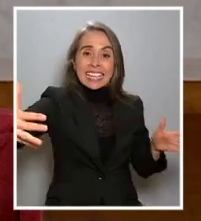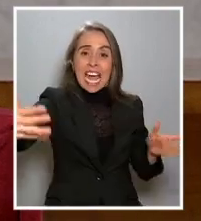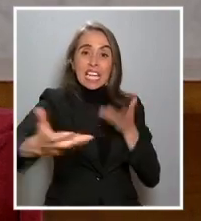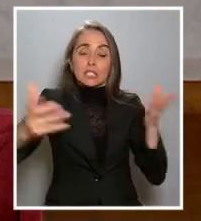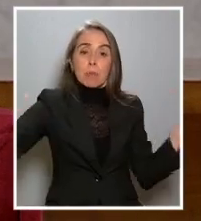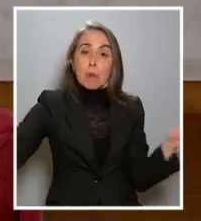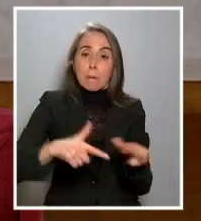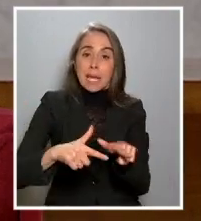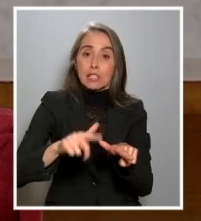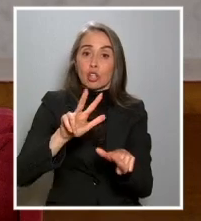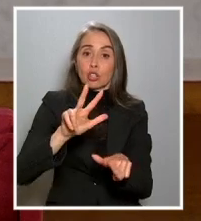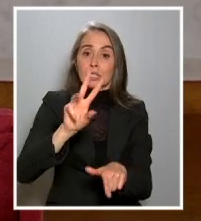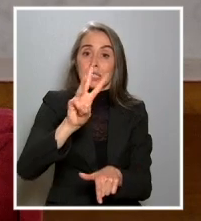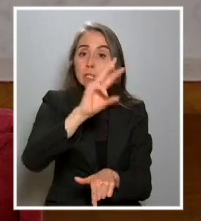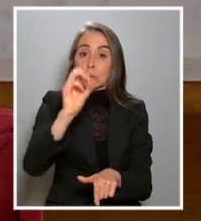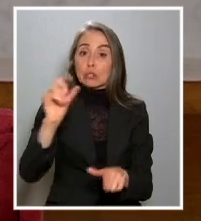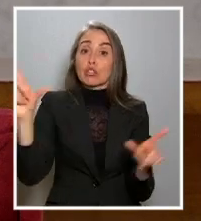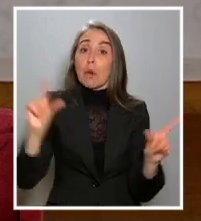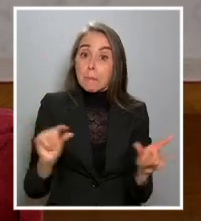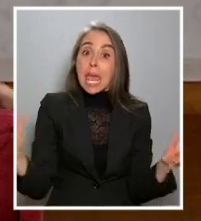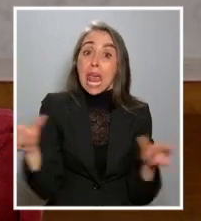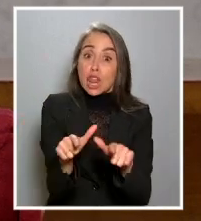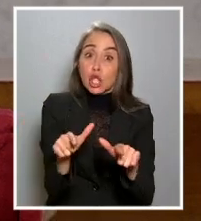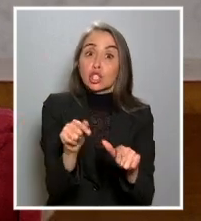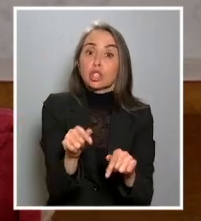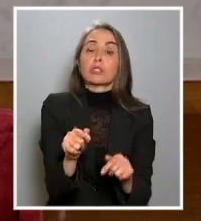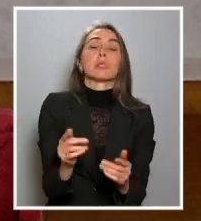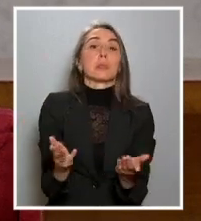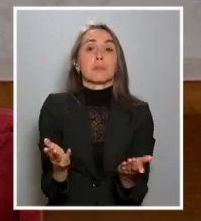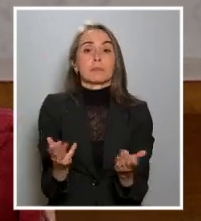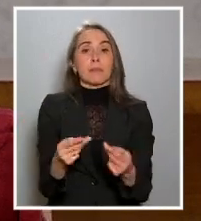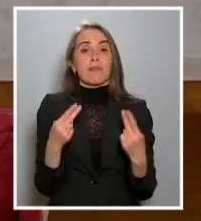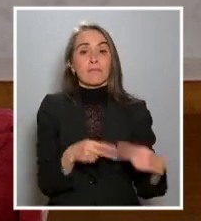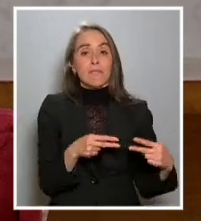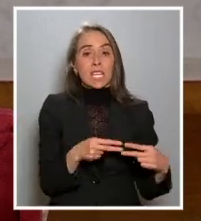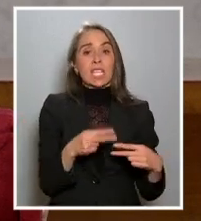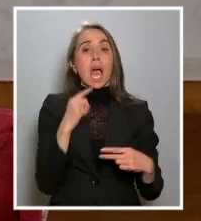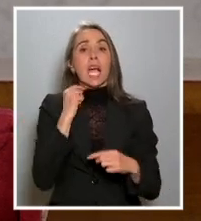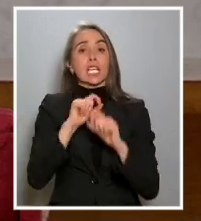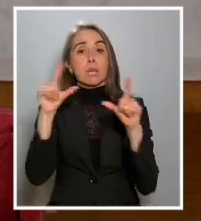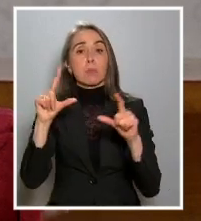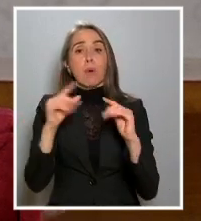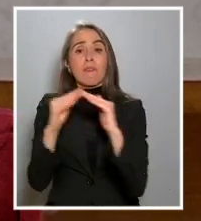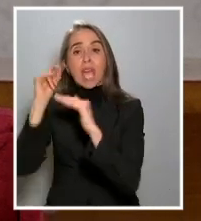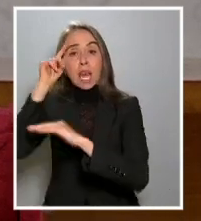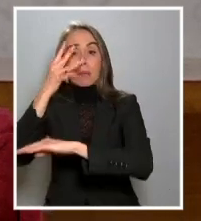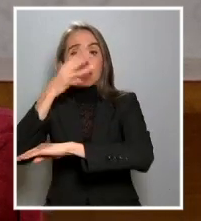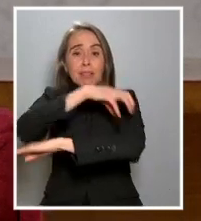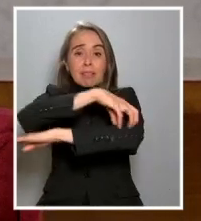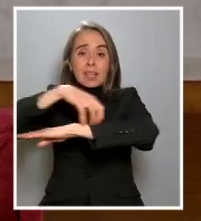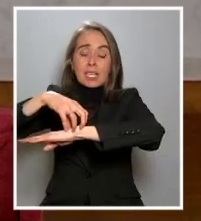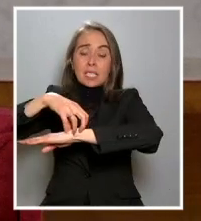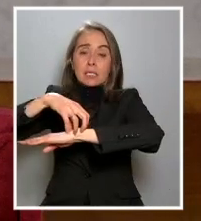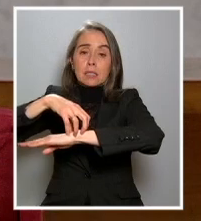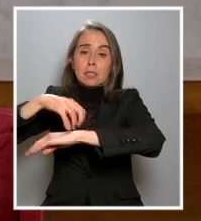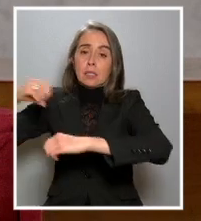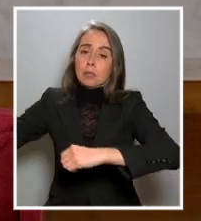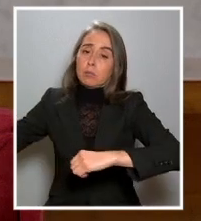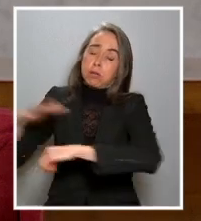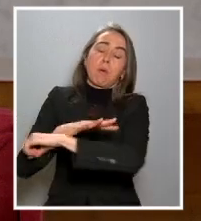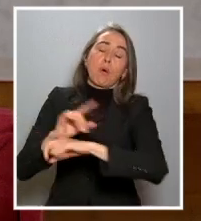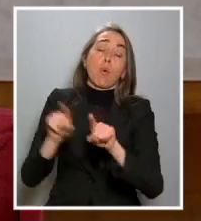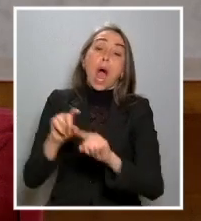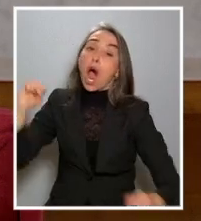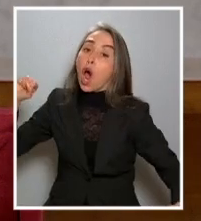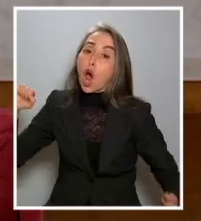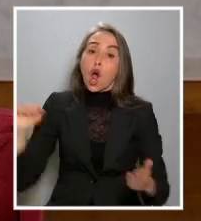anteriores, 83%. Sin embargo, en Viña del Mar, Quilpué y Viña Alemana nos golpeó fuerte